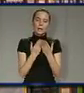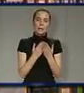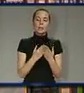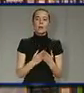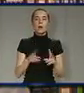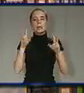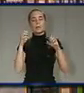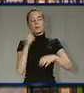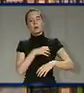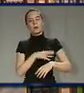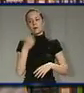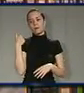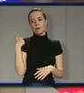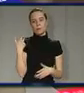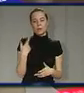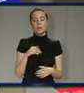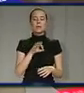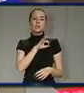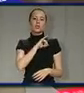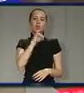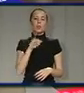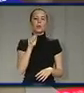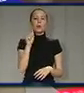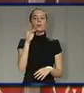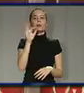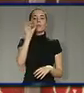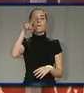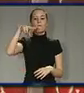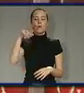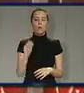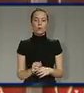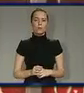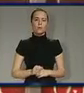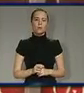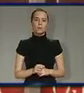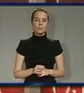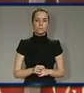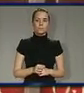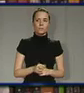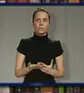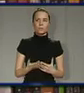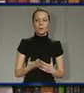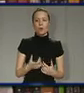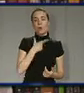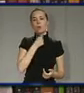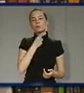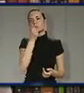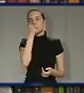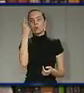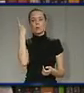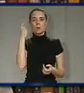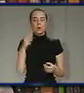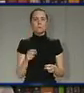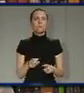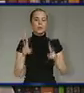pasadas... ...Ruiz Zafón, Matilde Asensi... ...sobre todo lo que más buscan... ...son últimas novedades... ...y bueno,